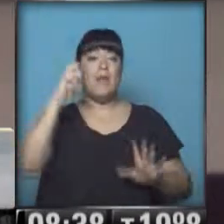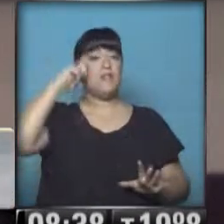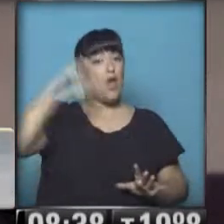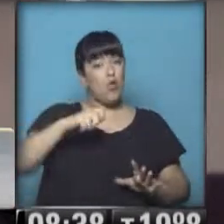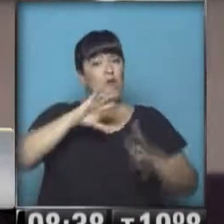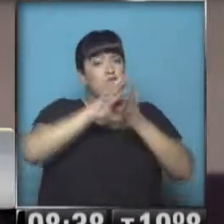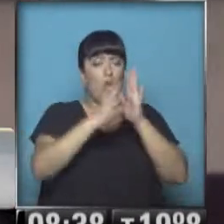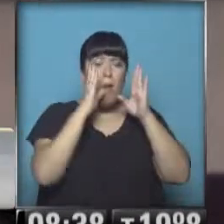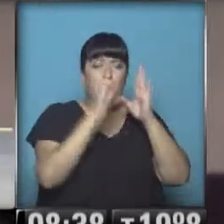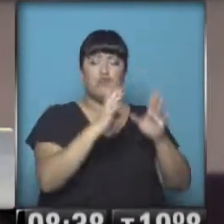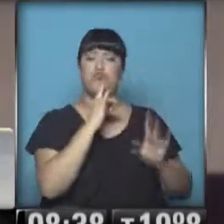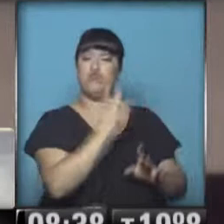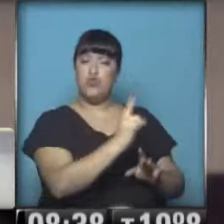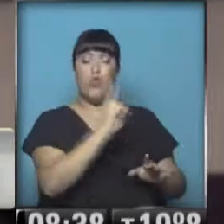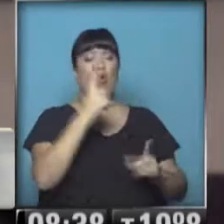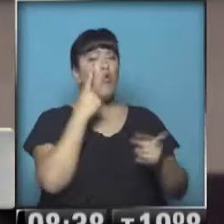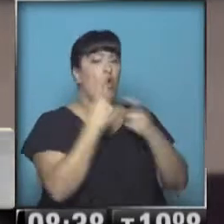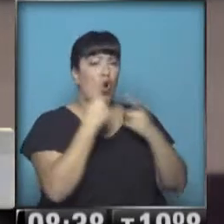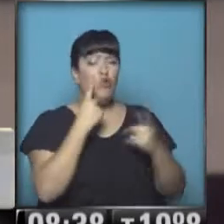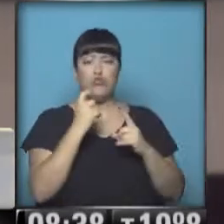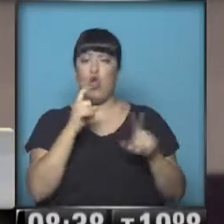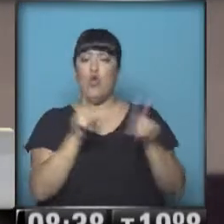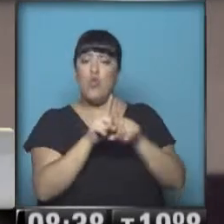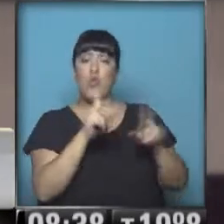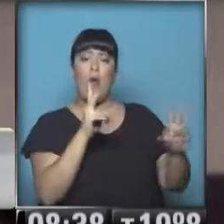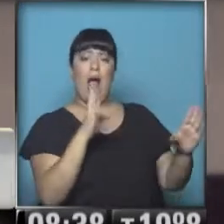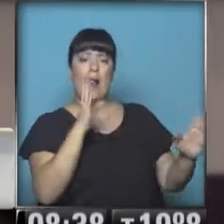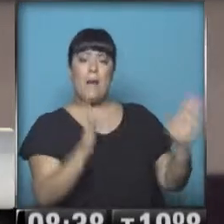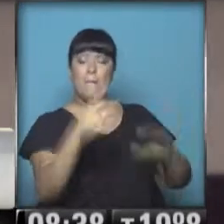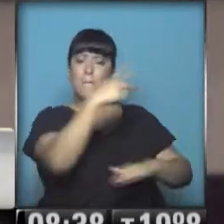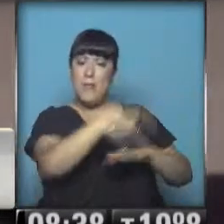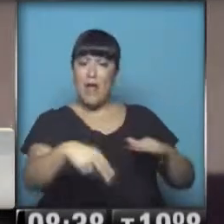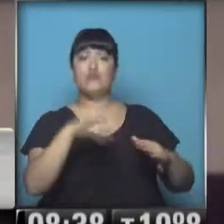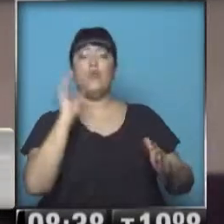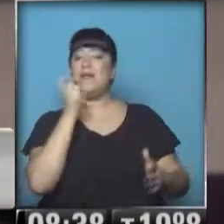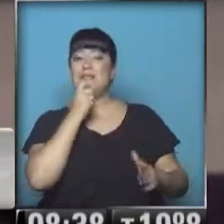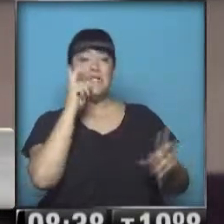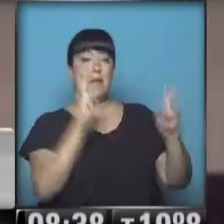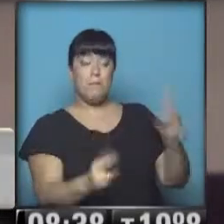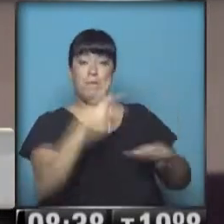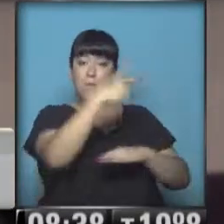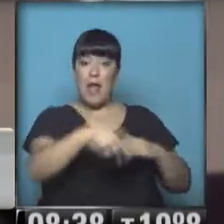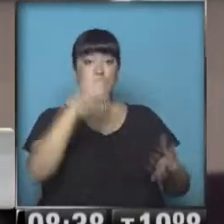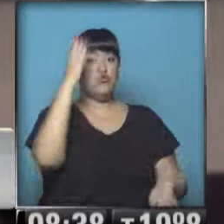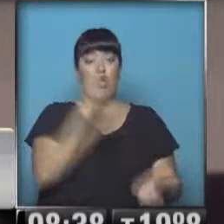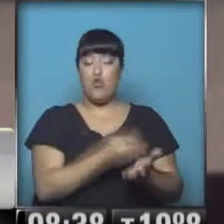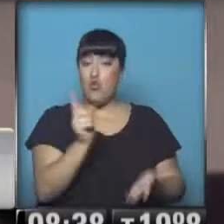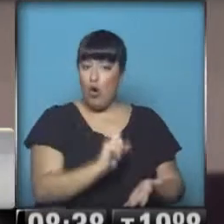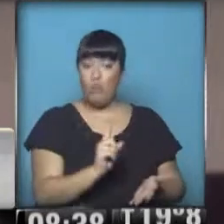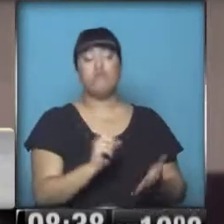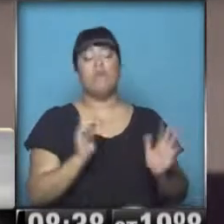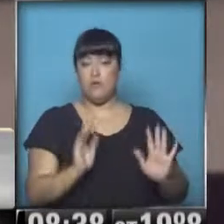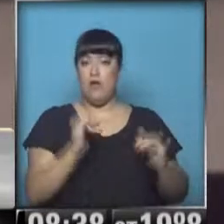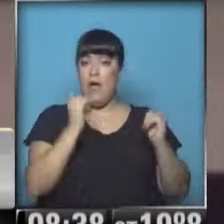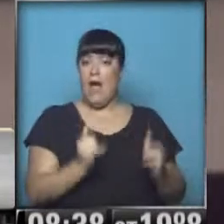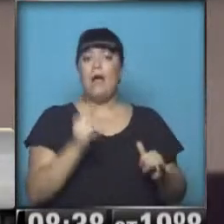función central que es la de controlar con plazos regulados con sanciones para quienes no cumplan con sus funciones en su calidad de funcionarios públicos